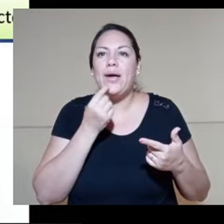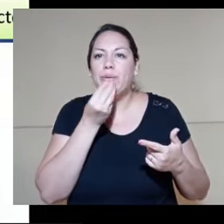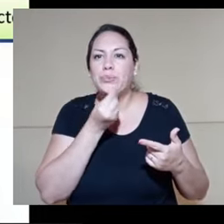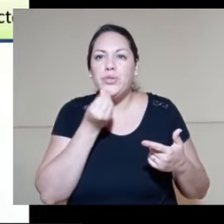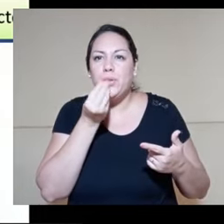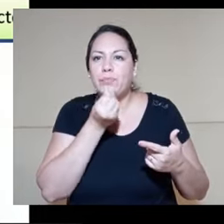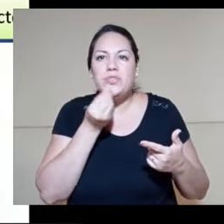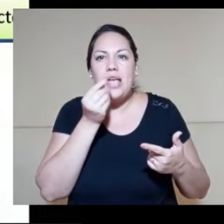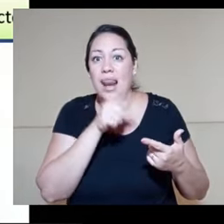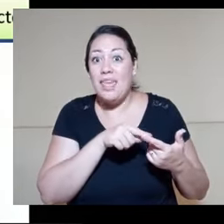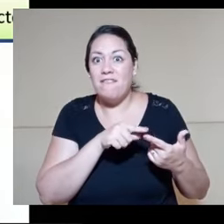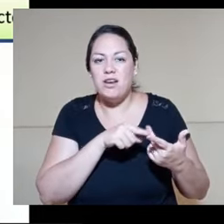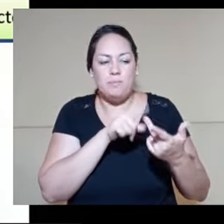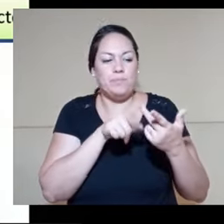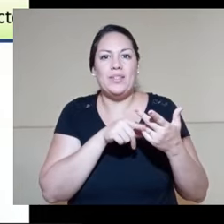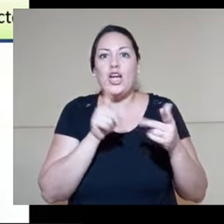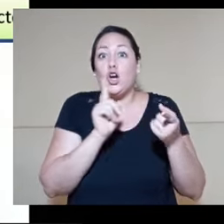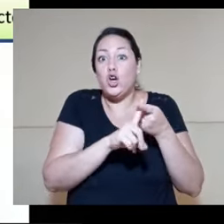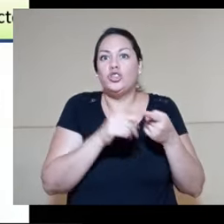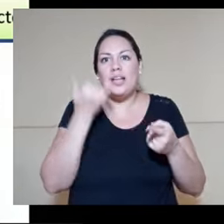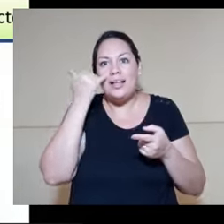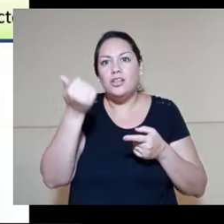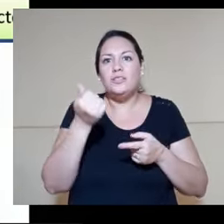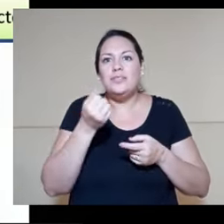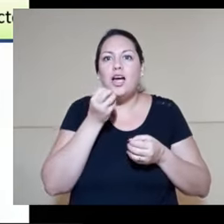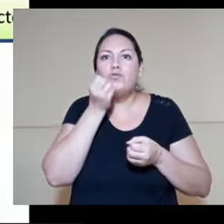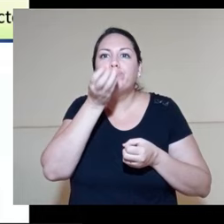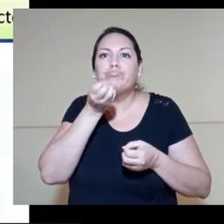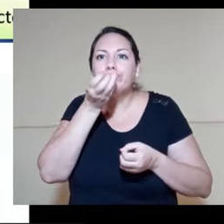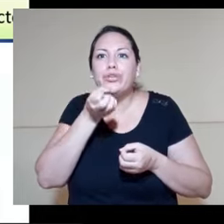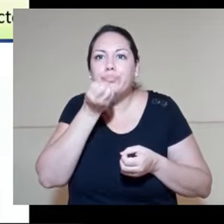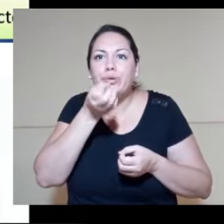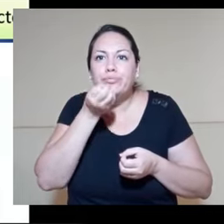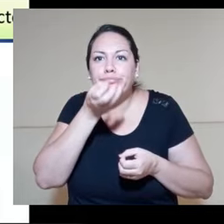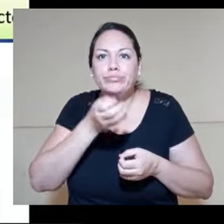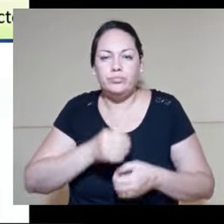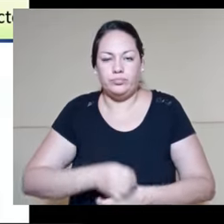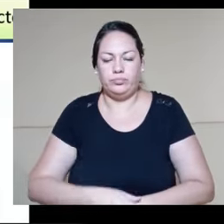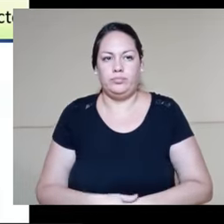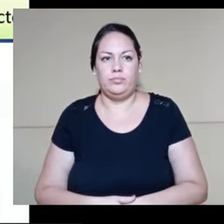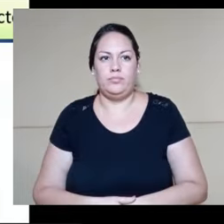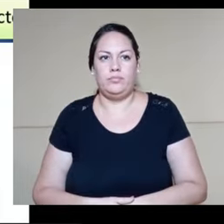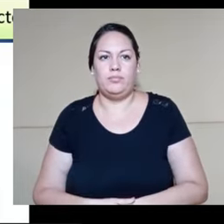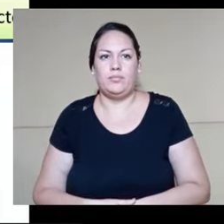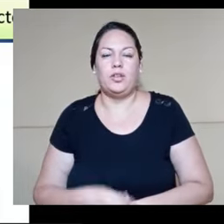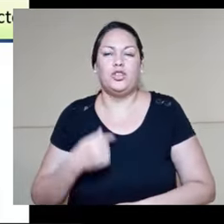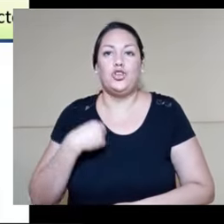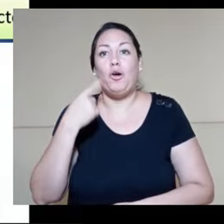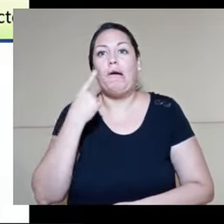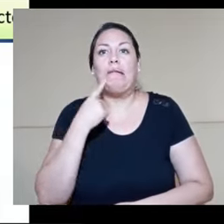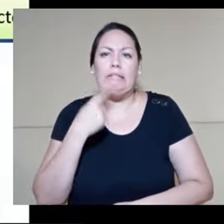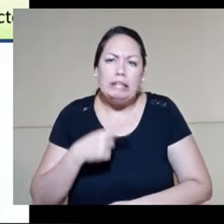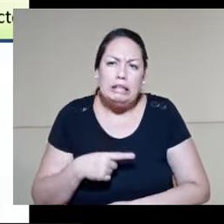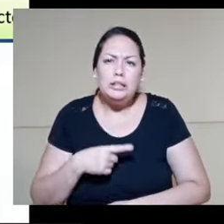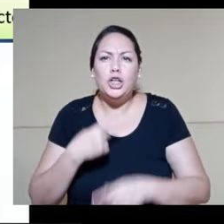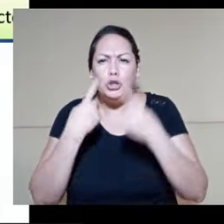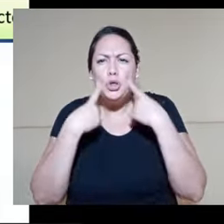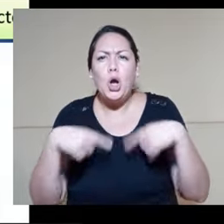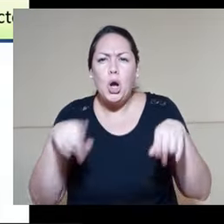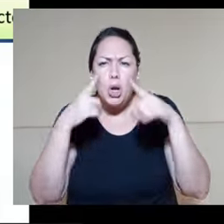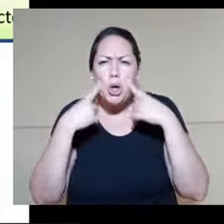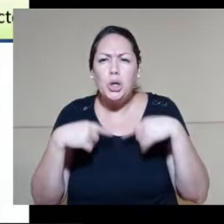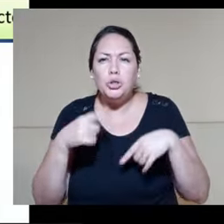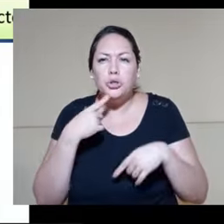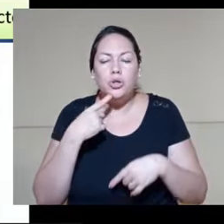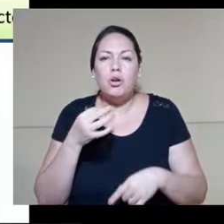Entonces, cuando una neurona viene y hace contacto con una glándula, se produce la secreción. Por eso